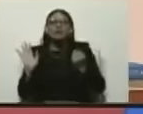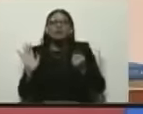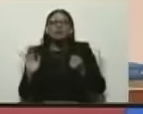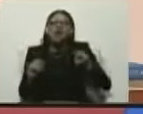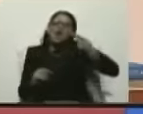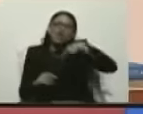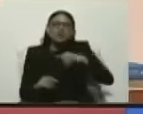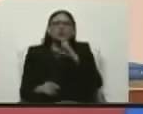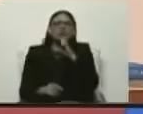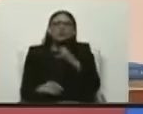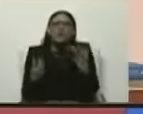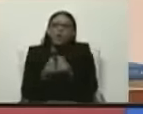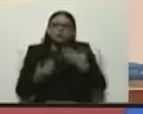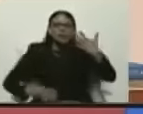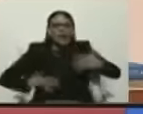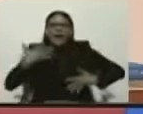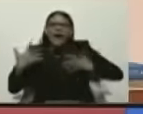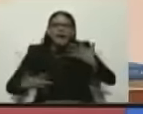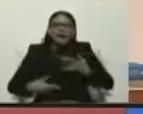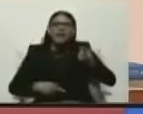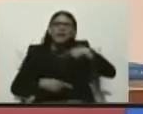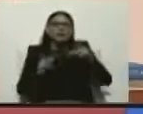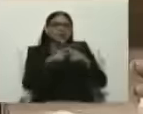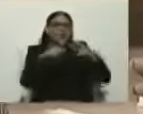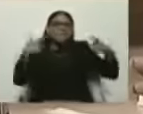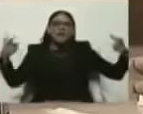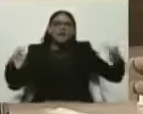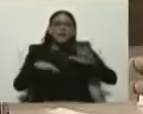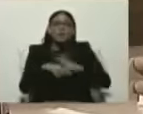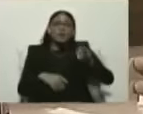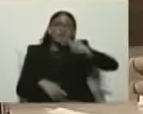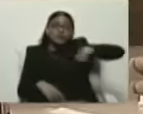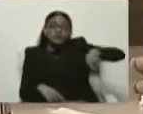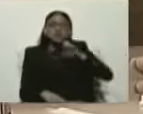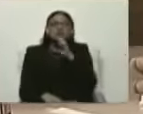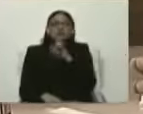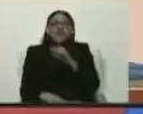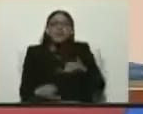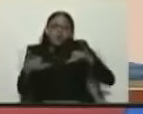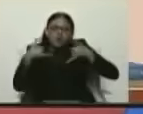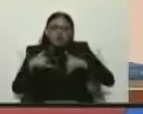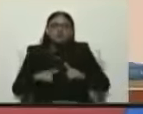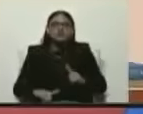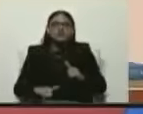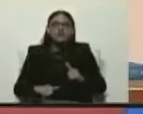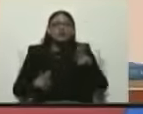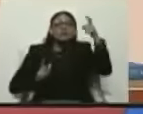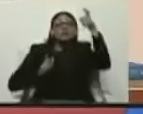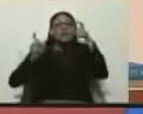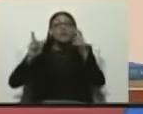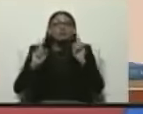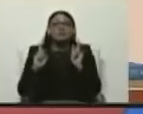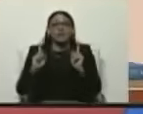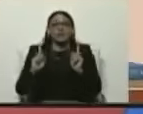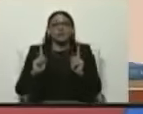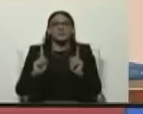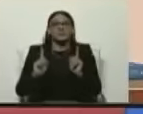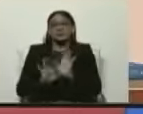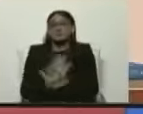Somos alegría, somos mayoría porque somos los hijos de Hugo Chávez Frías.